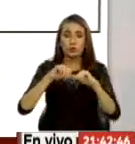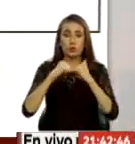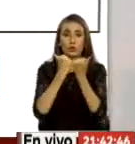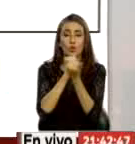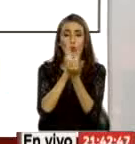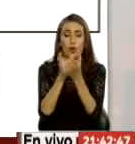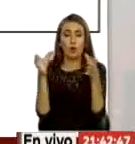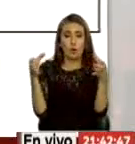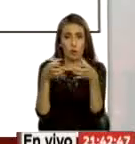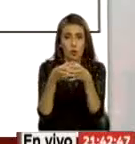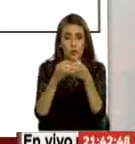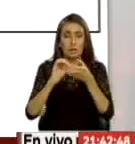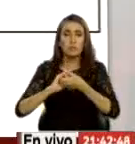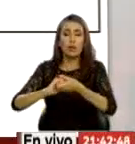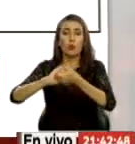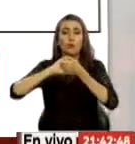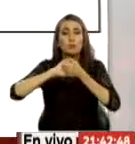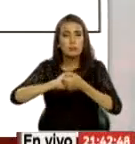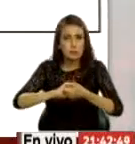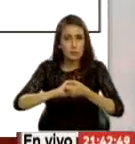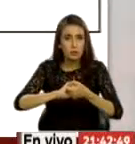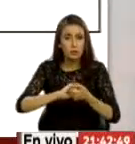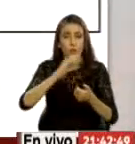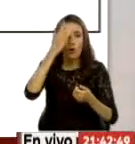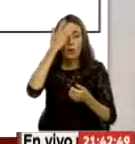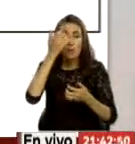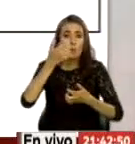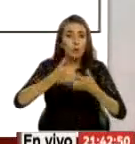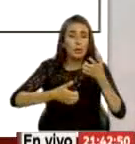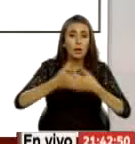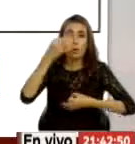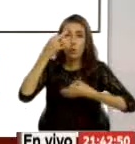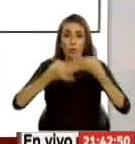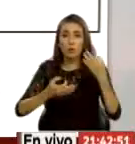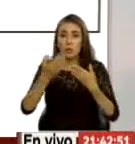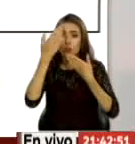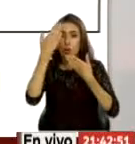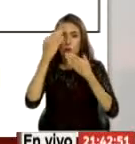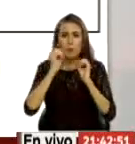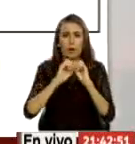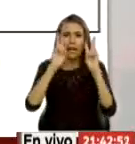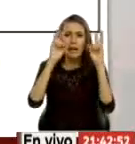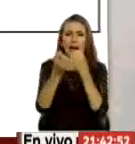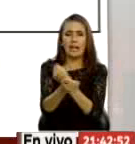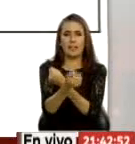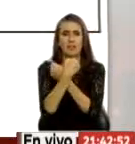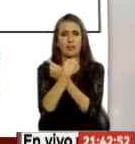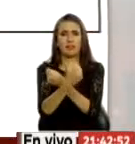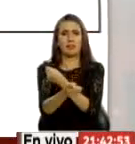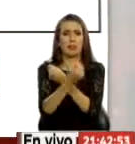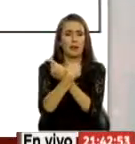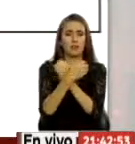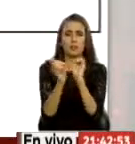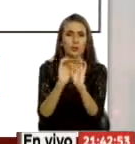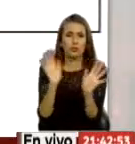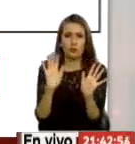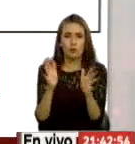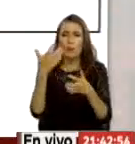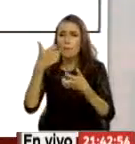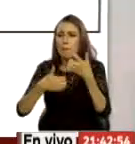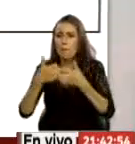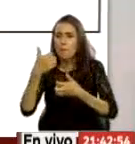de diferentes tiendas políticas, porque esto, como le decía, un juicio político no es un tema de traición ni hacer leña al árbol caído, es